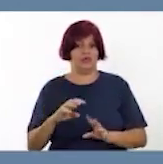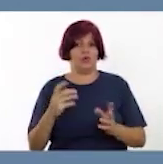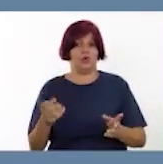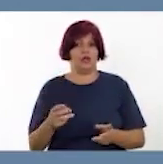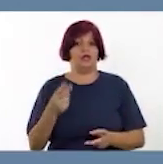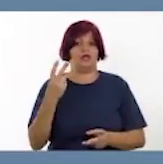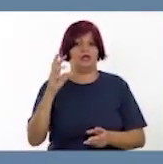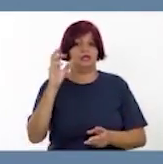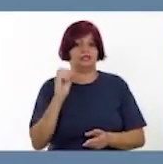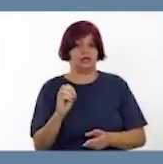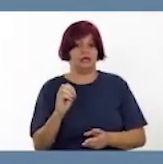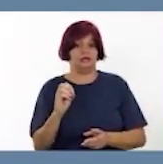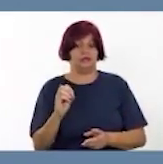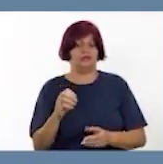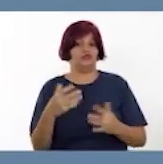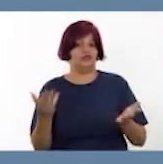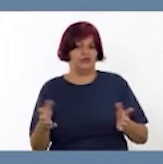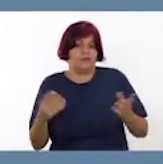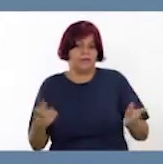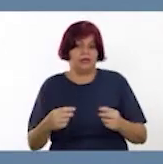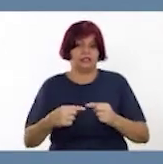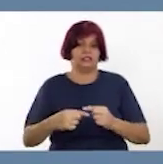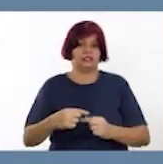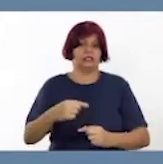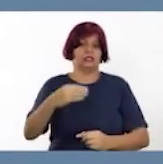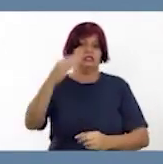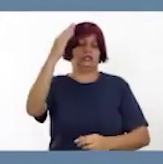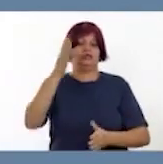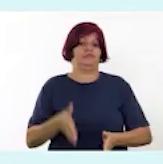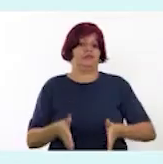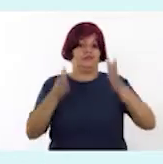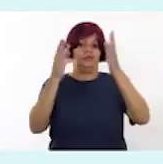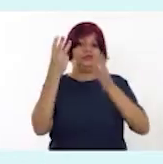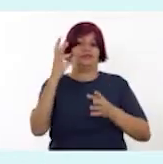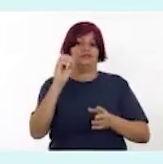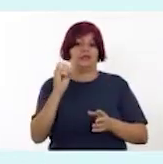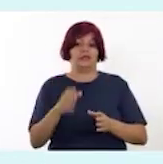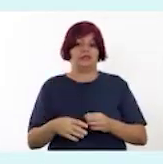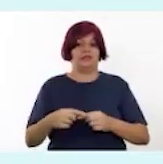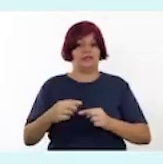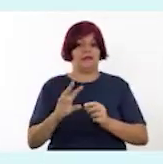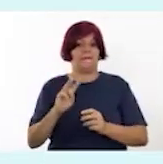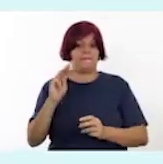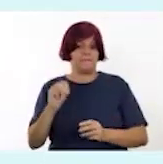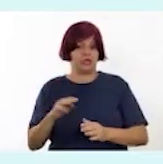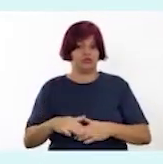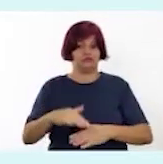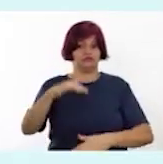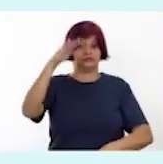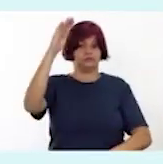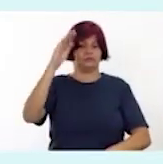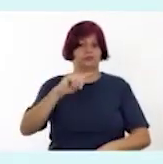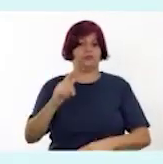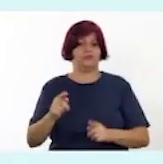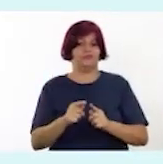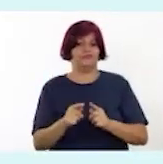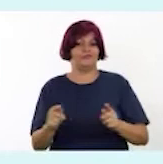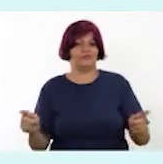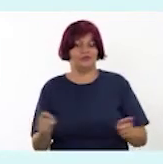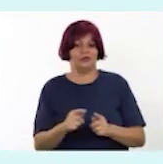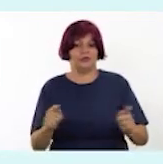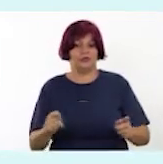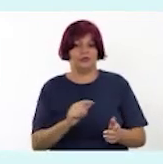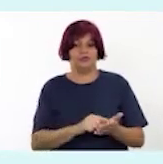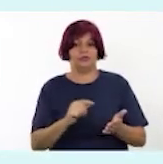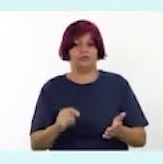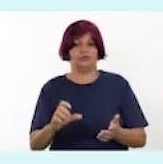edificio tiene 30 metros de altura. Yo le voy a estar dejando de tarea que ustedes después determinen la longitud que existe del punto